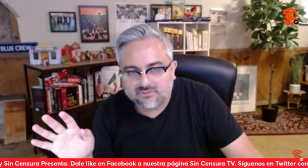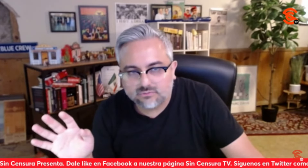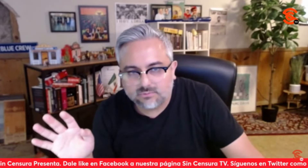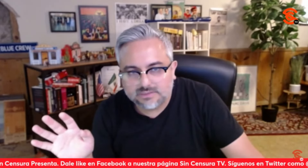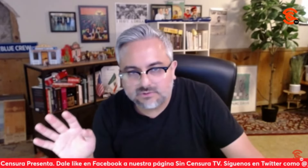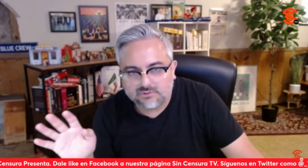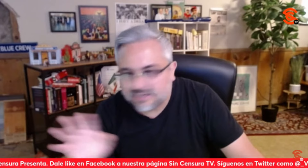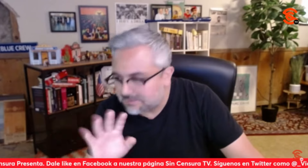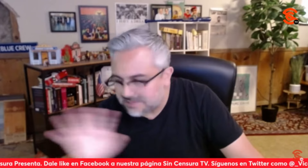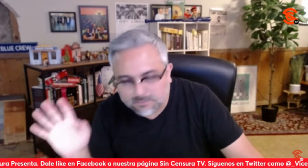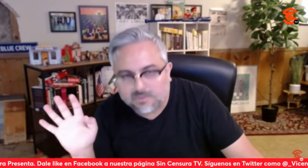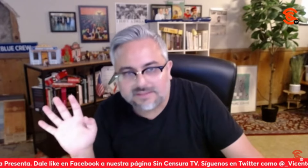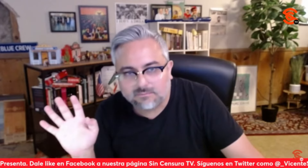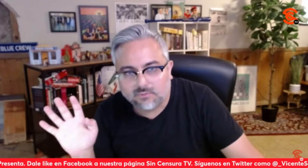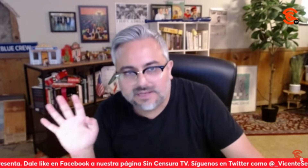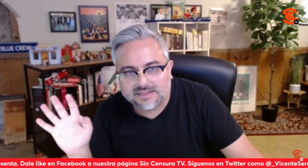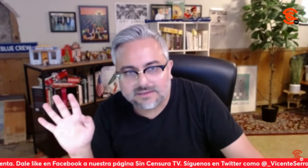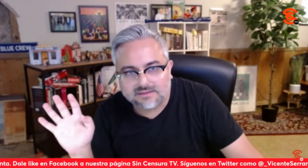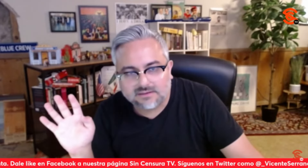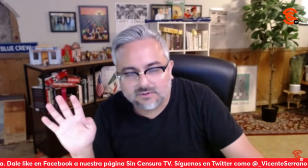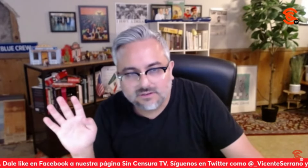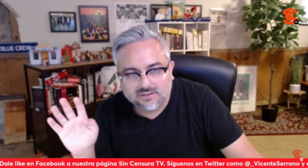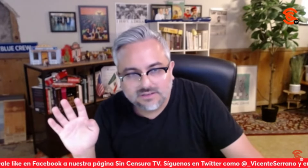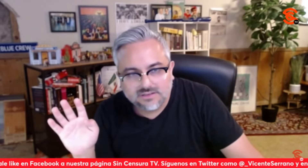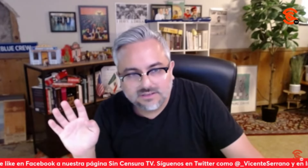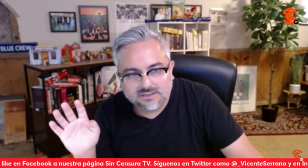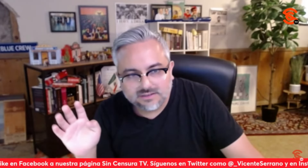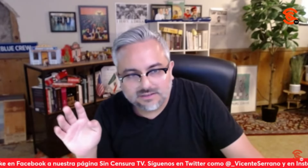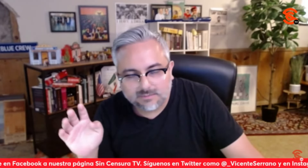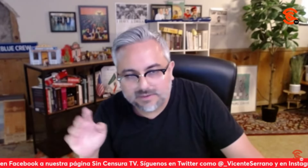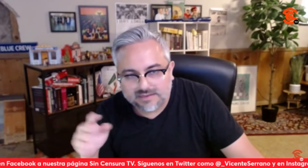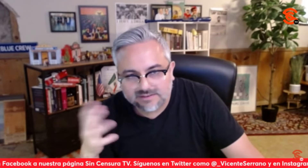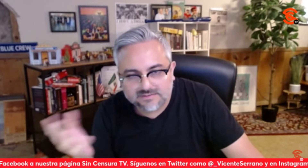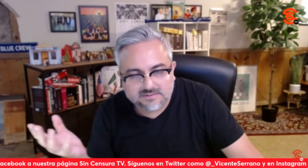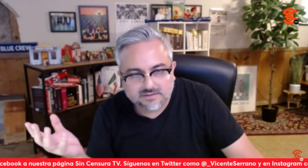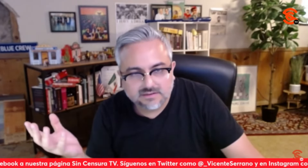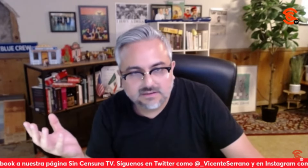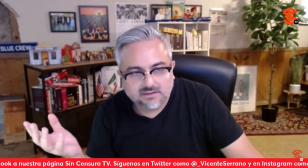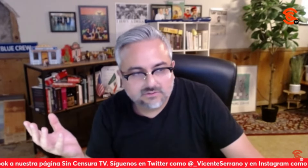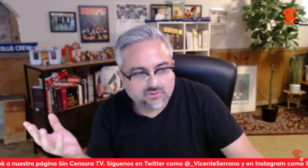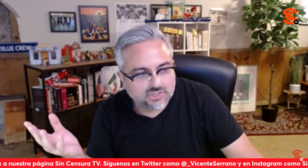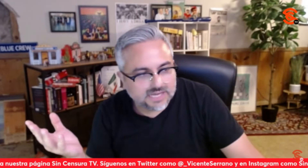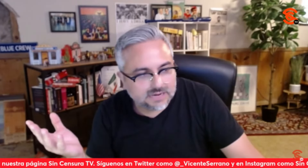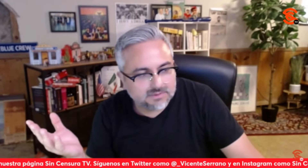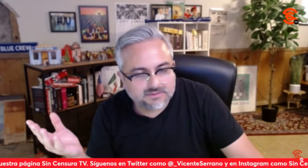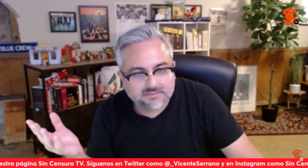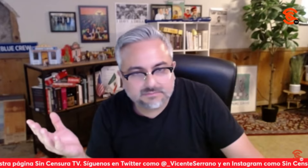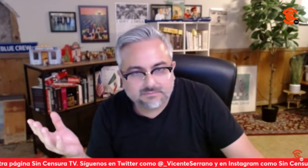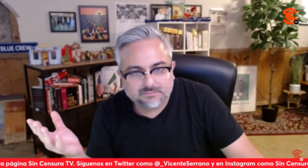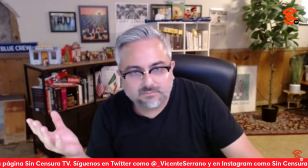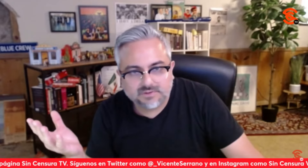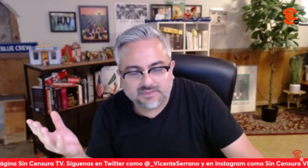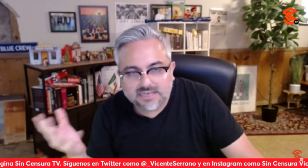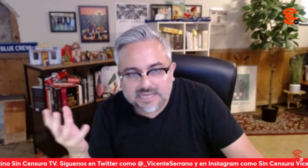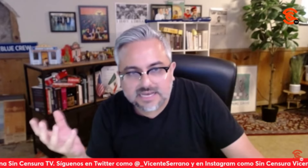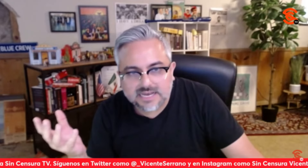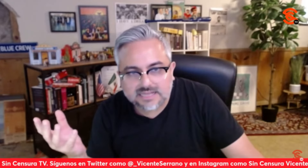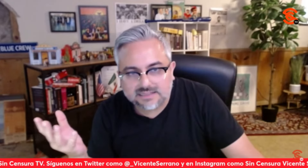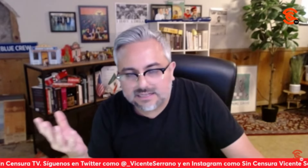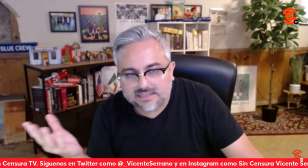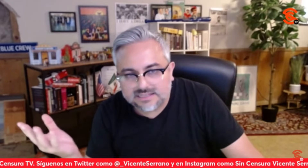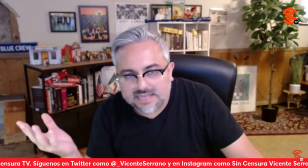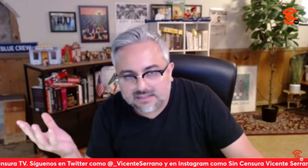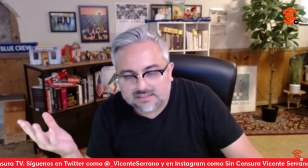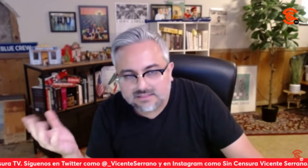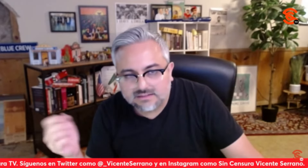en estos momentos en la vida pública de México. Al parecer, Xóchitl Gálvez pues se niega a